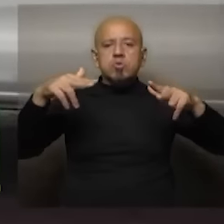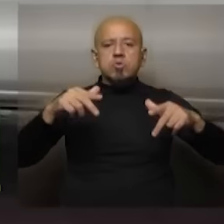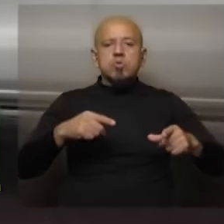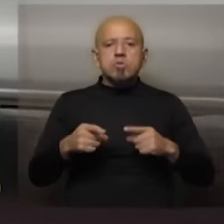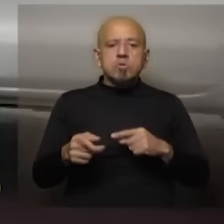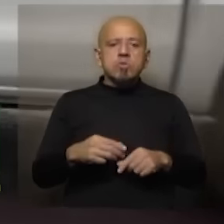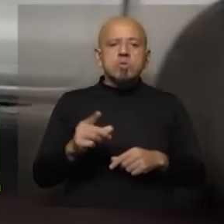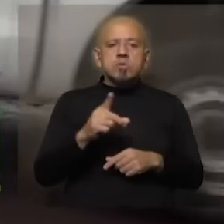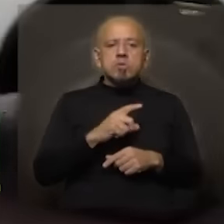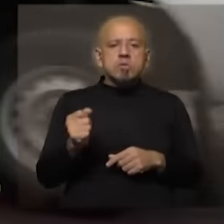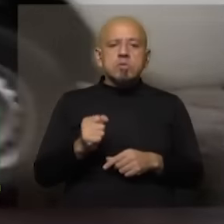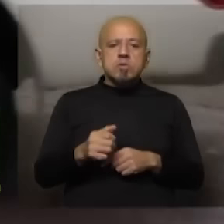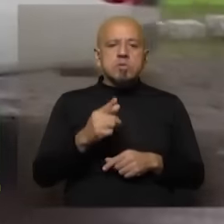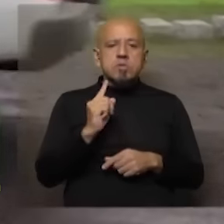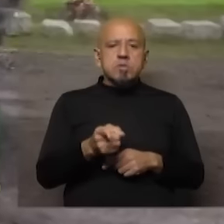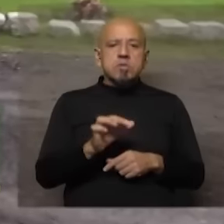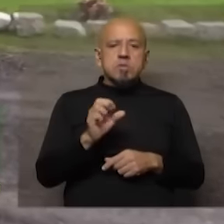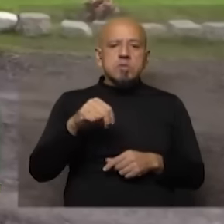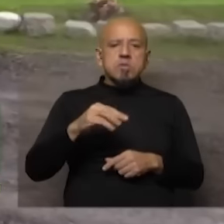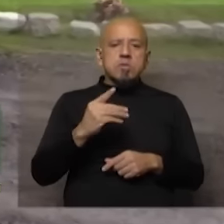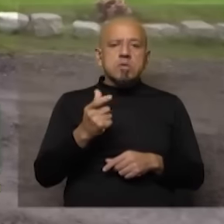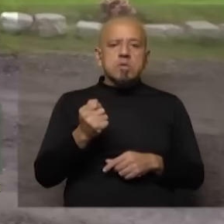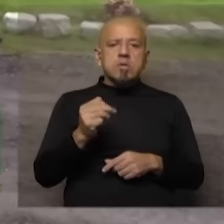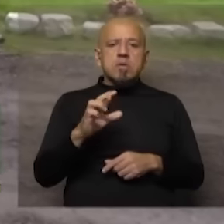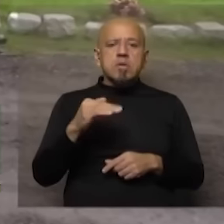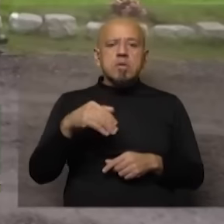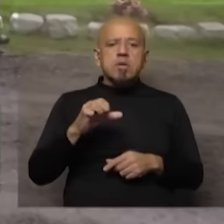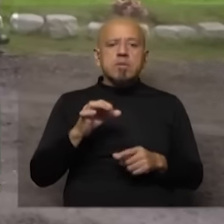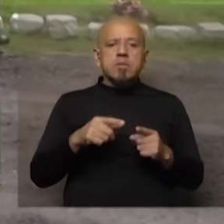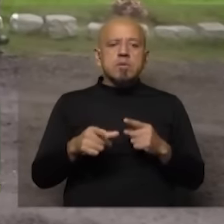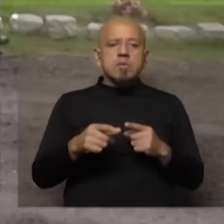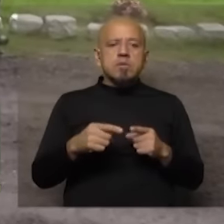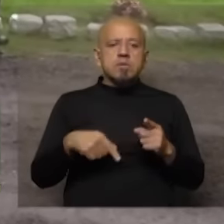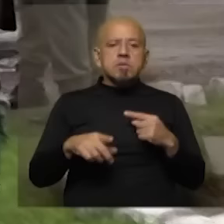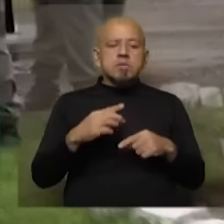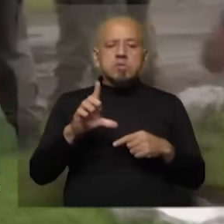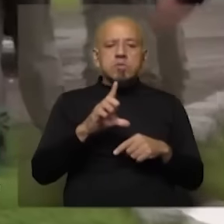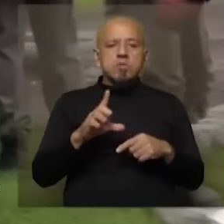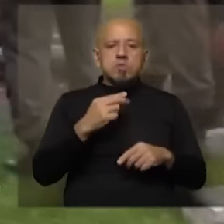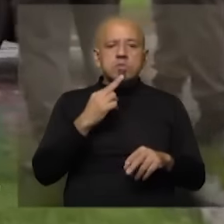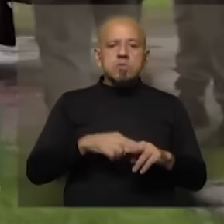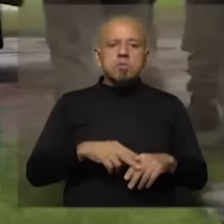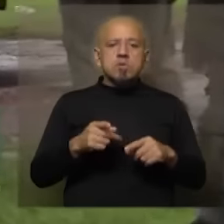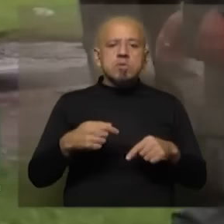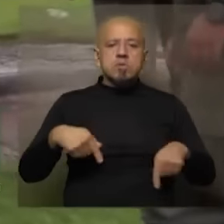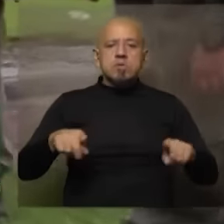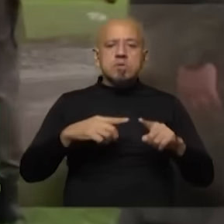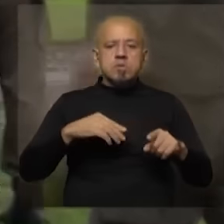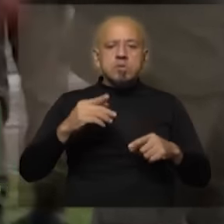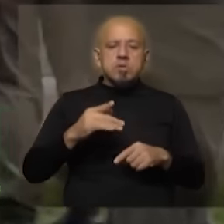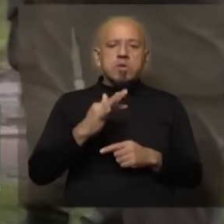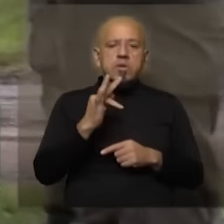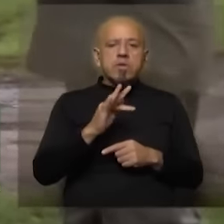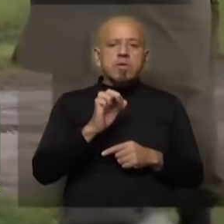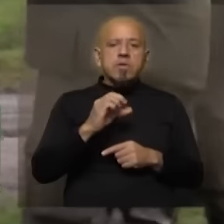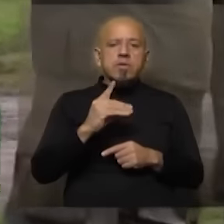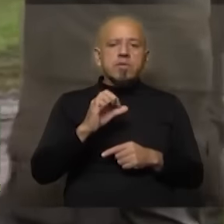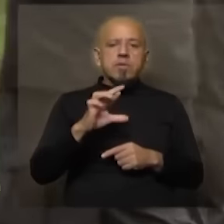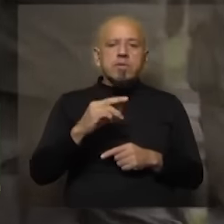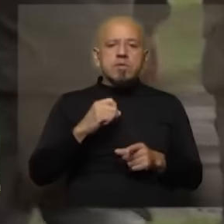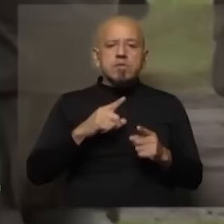100 gendarmes llegados en la víspera y a los 450 que arribaron entre lunes y martes, todos miembros de las fuerzas federales desplegadas